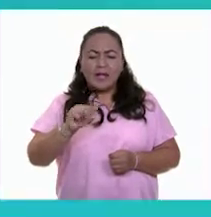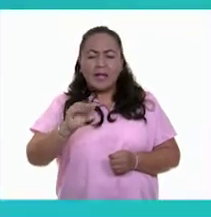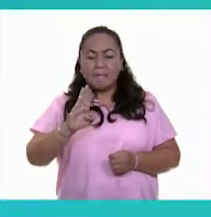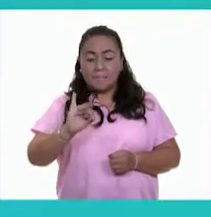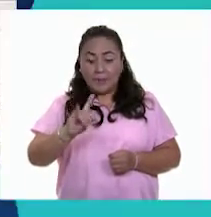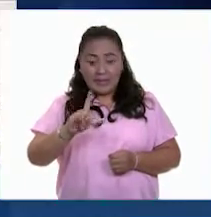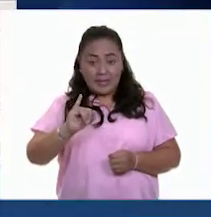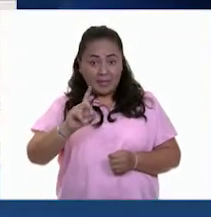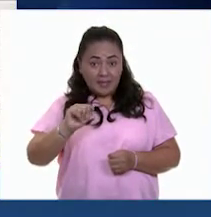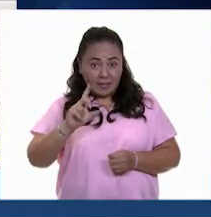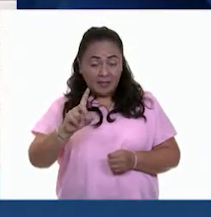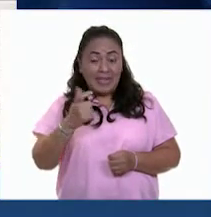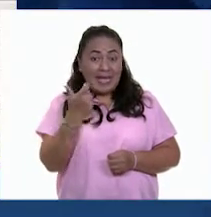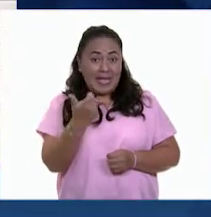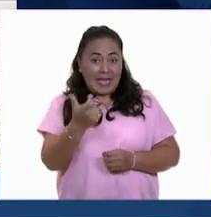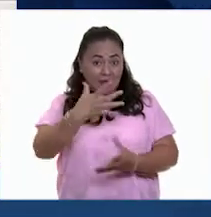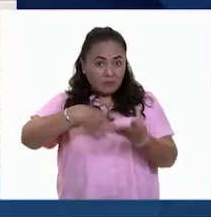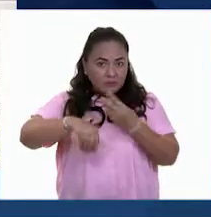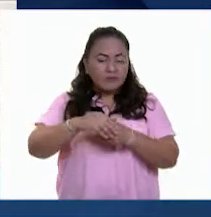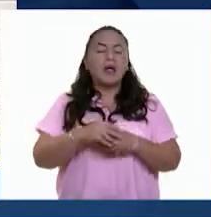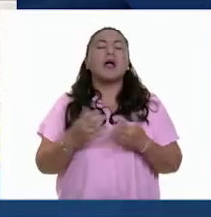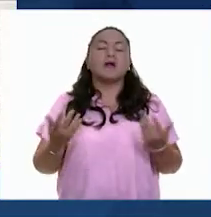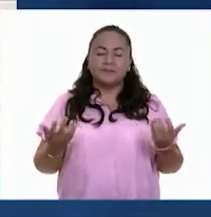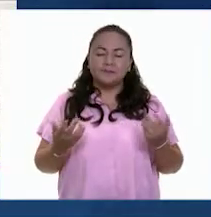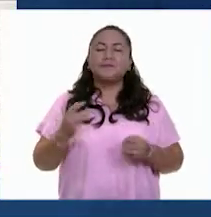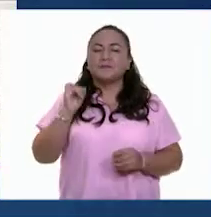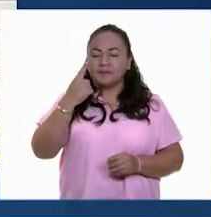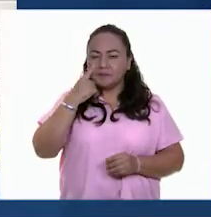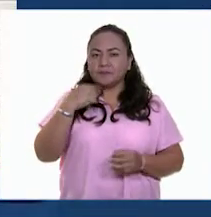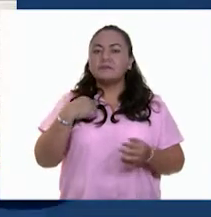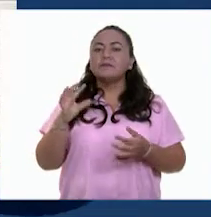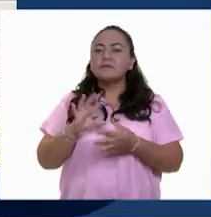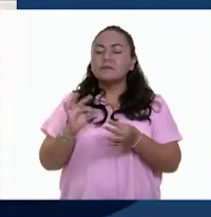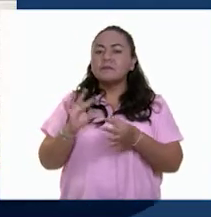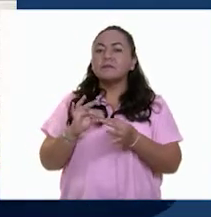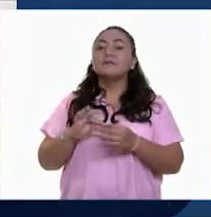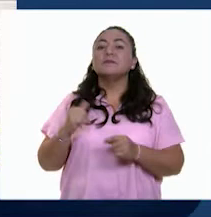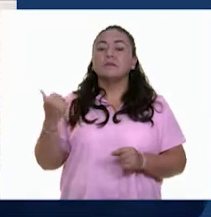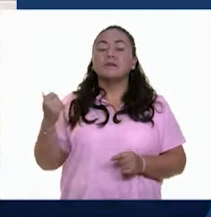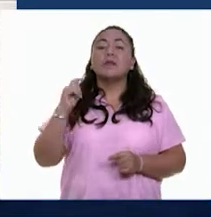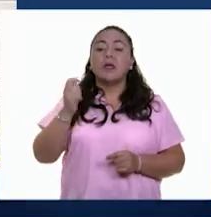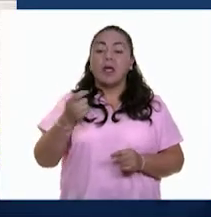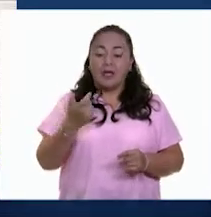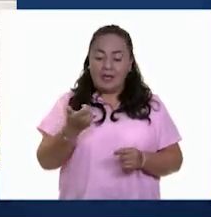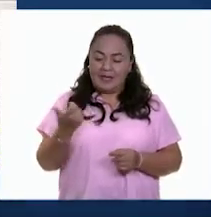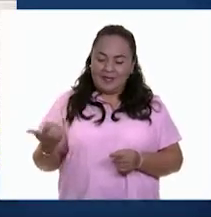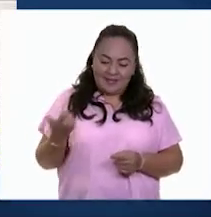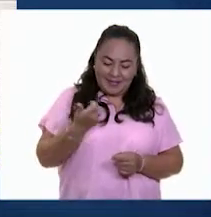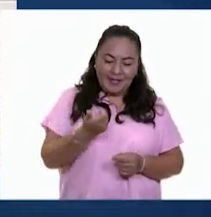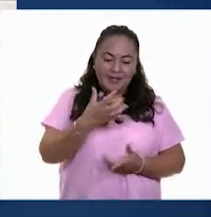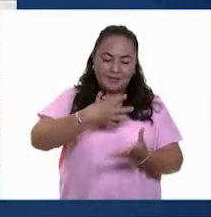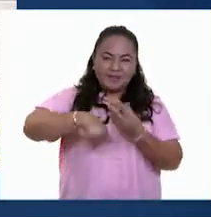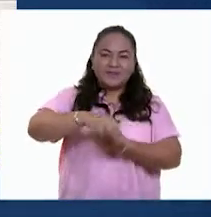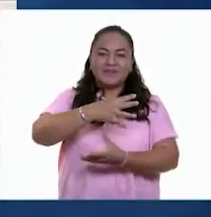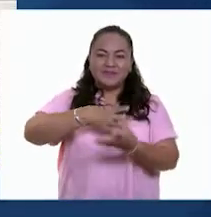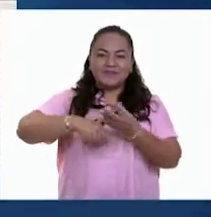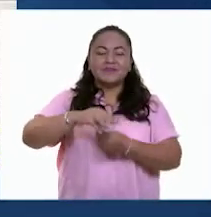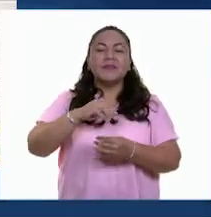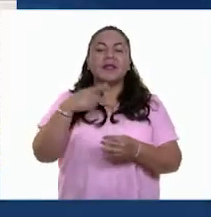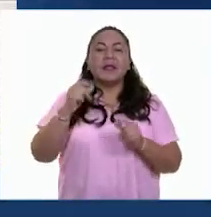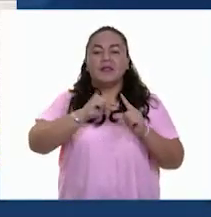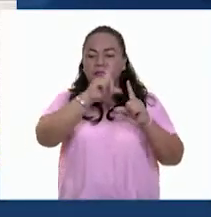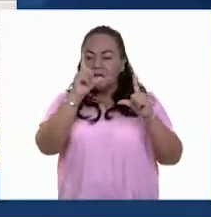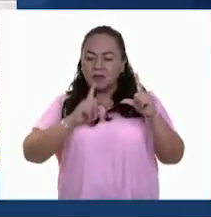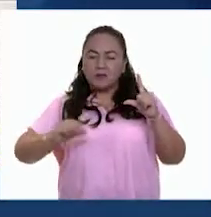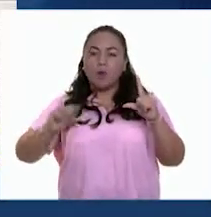Mire, vulnerabilidad económica es cuando se observa una relación entre los ingresos económicos o financieros en los niveles